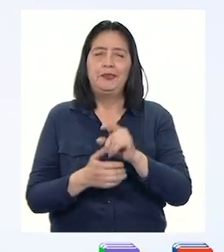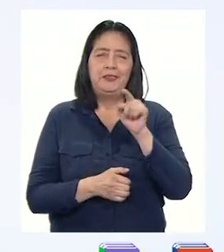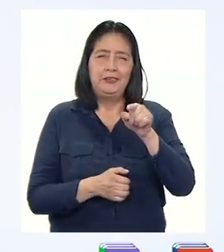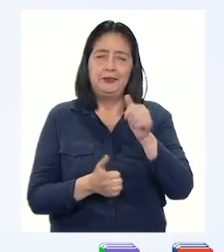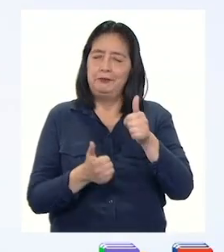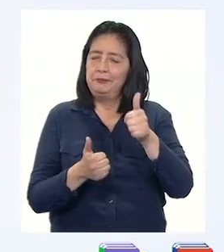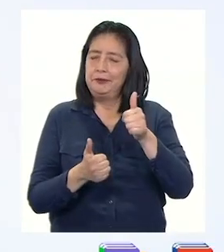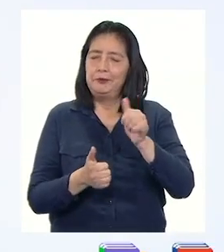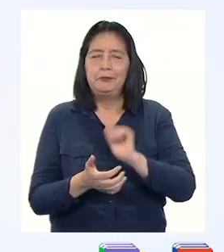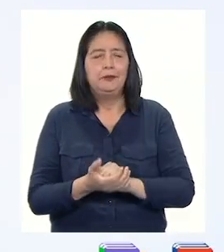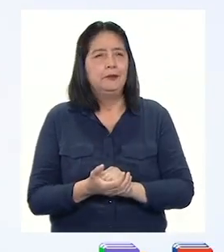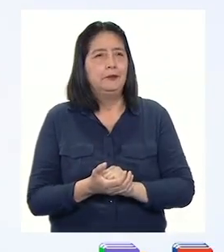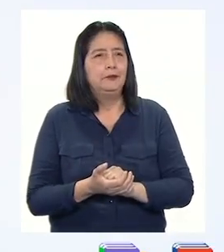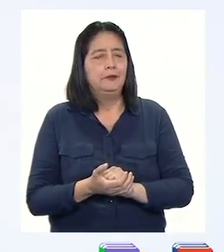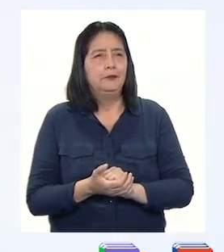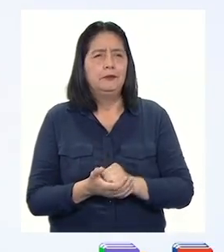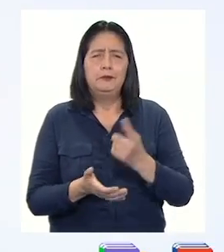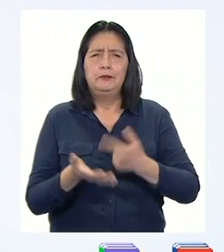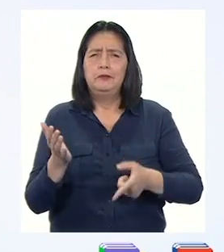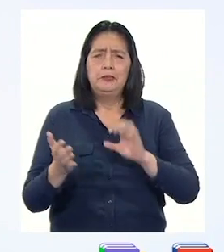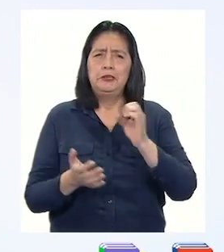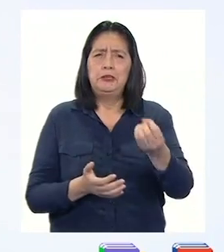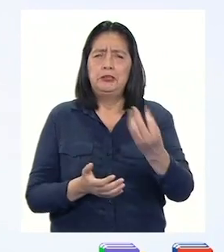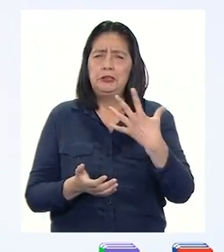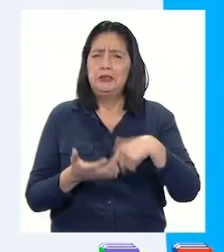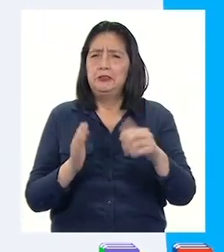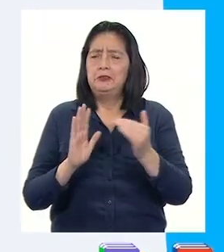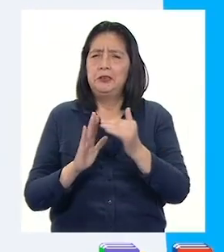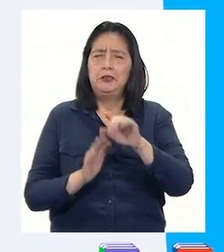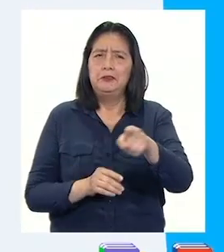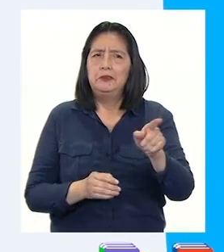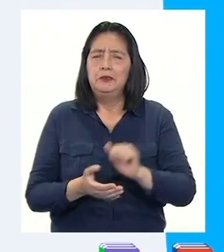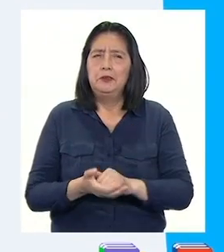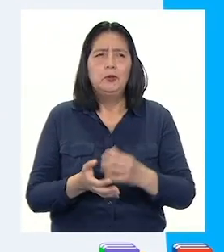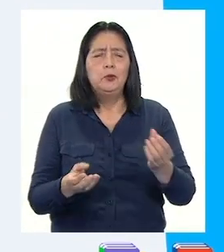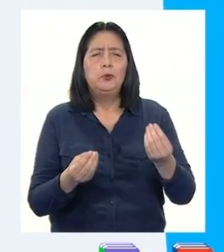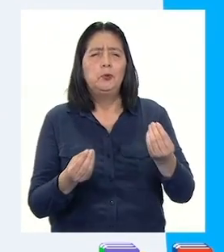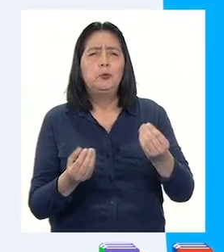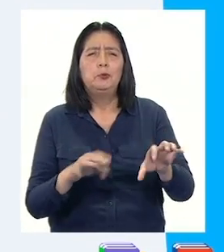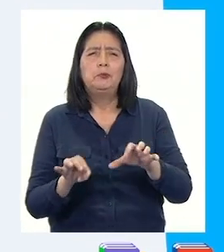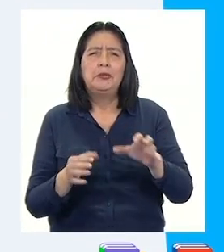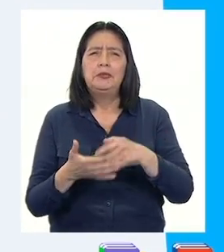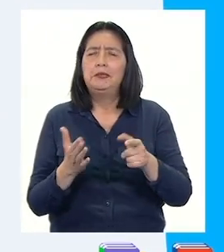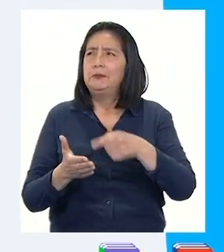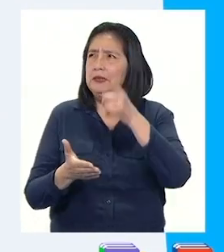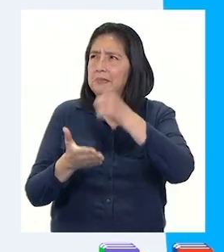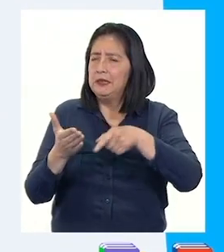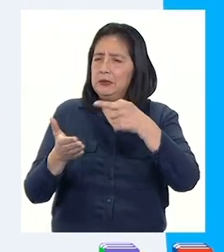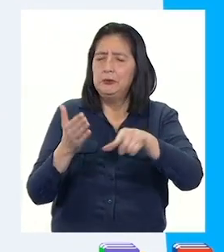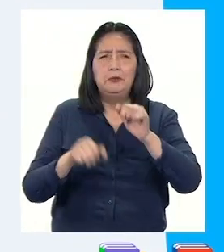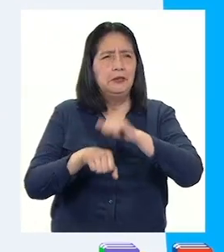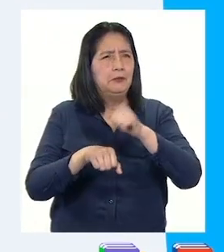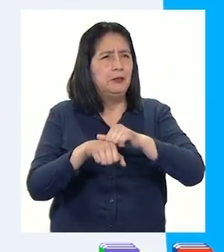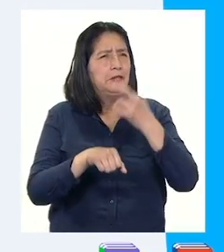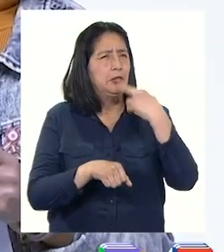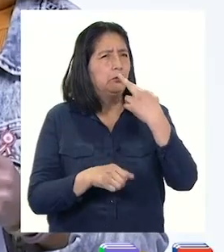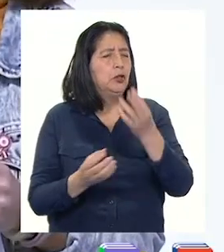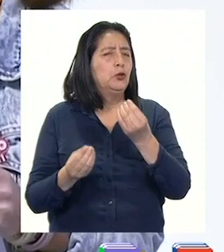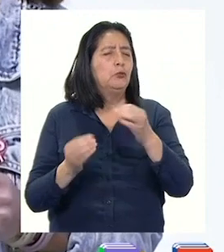allí vamos muy bien. ¿Qué nos dicen en casa? ¿Cómo harían para que se anule esta piedrita